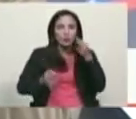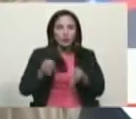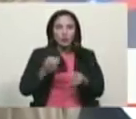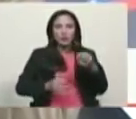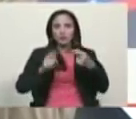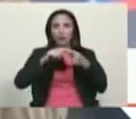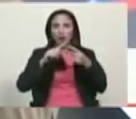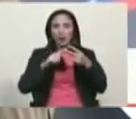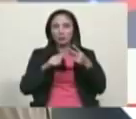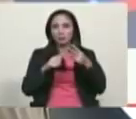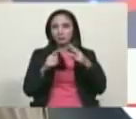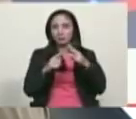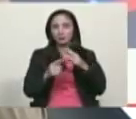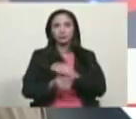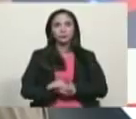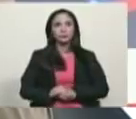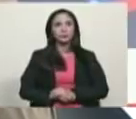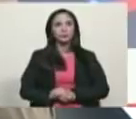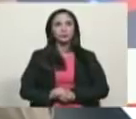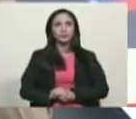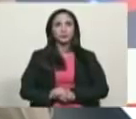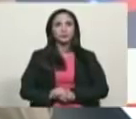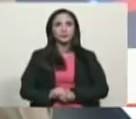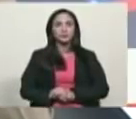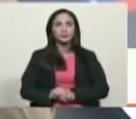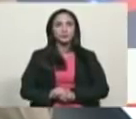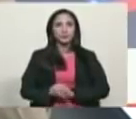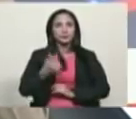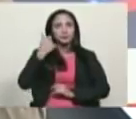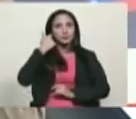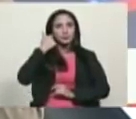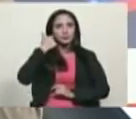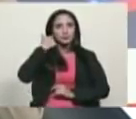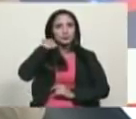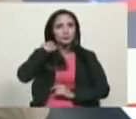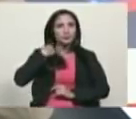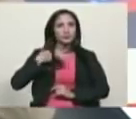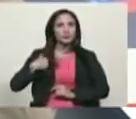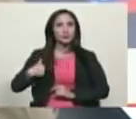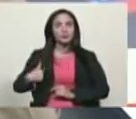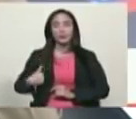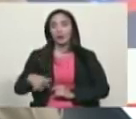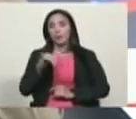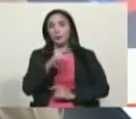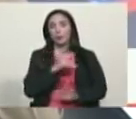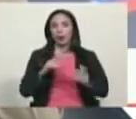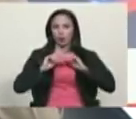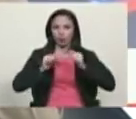Y fue en ese momento en que, empezando el siglo XX venezolano,